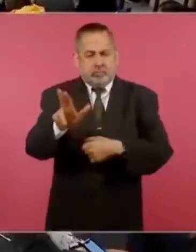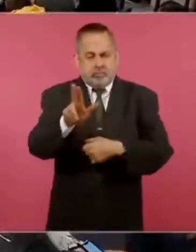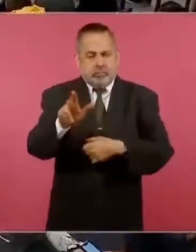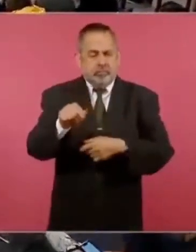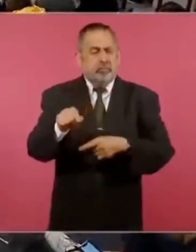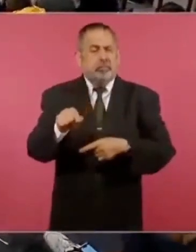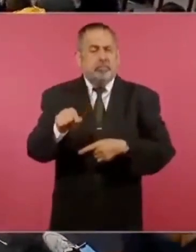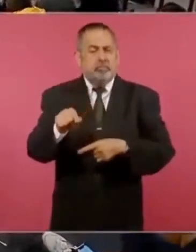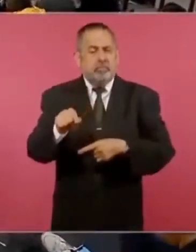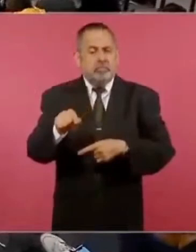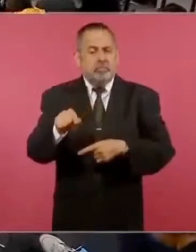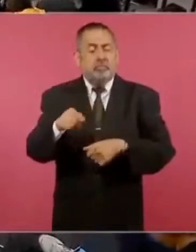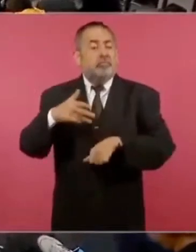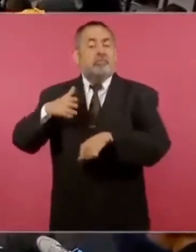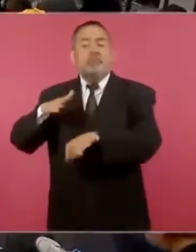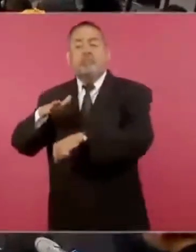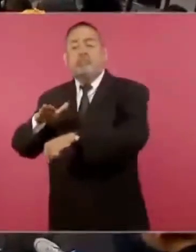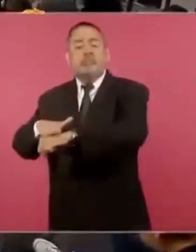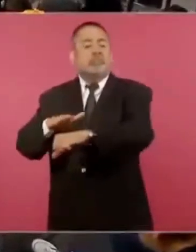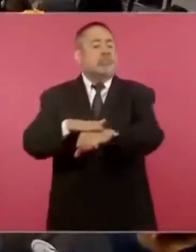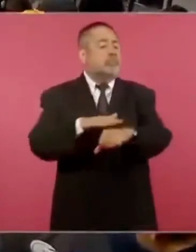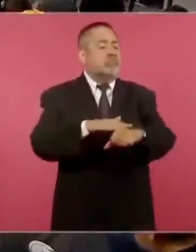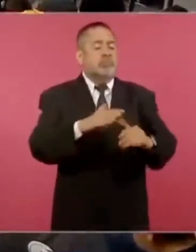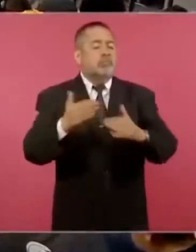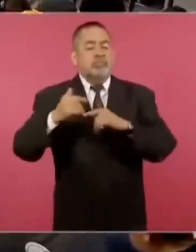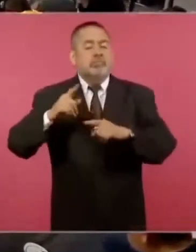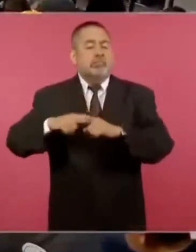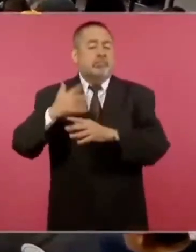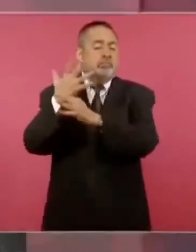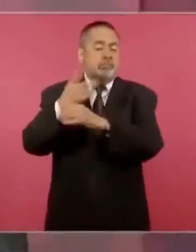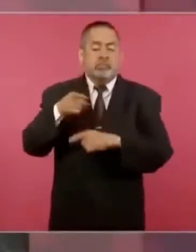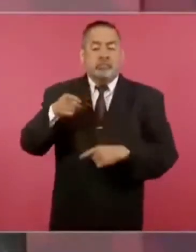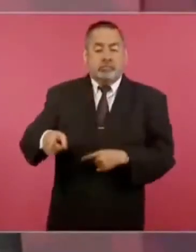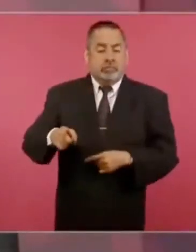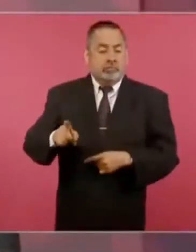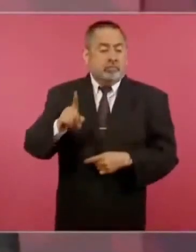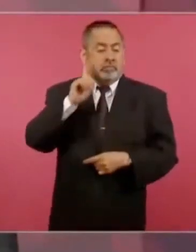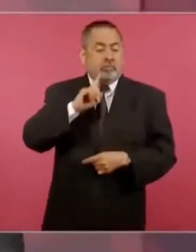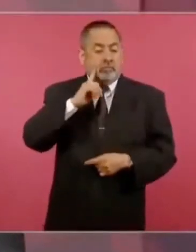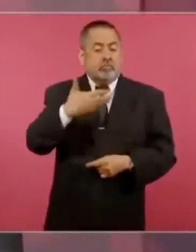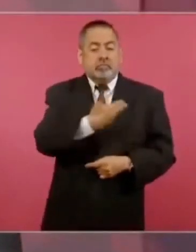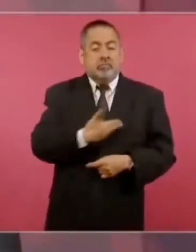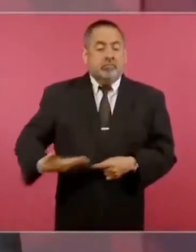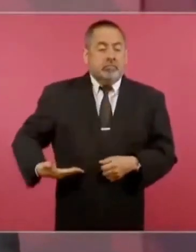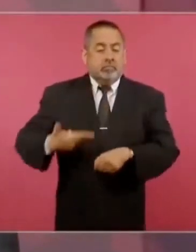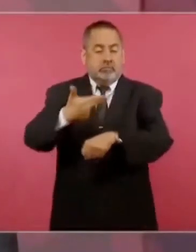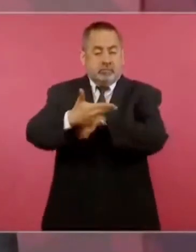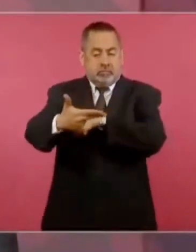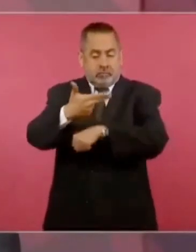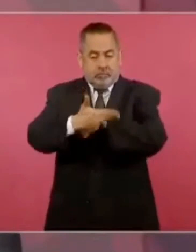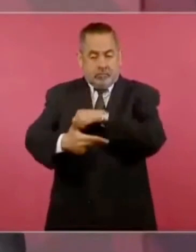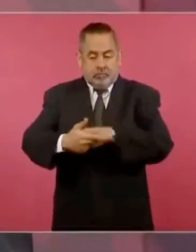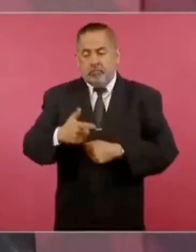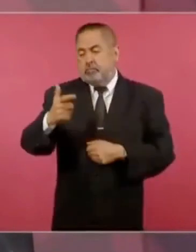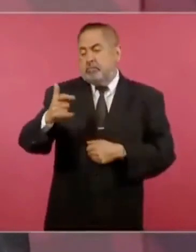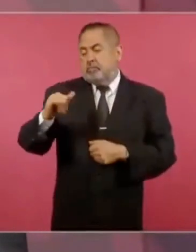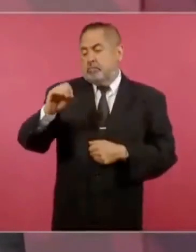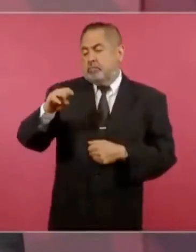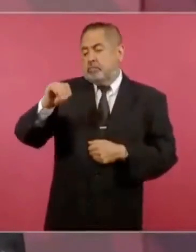que está convocando la presidenta de Honduras, Xiomara Castro,